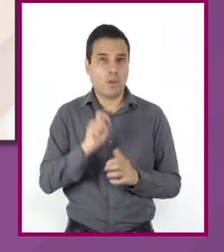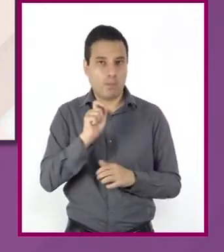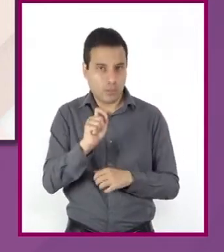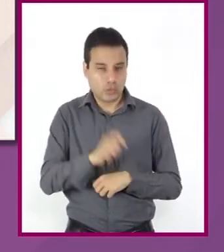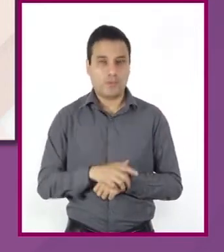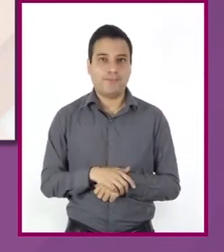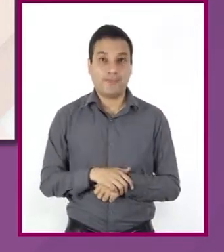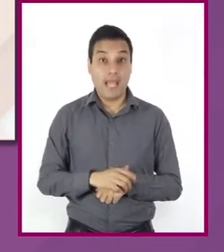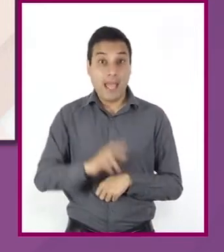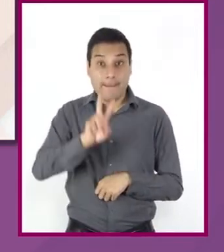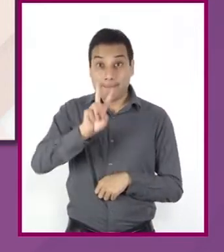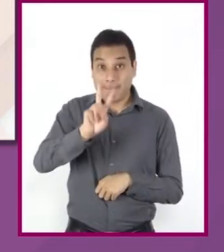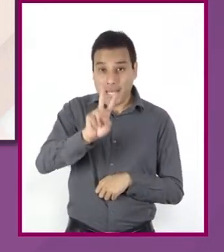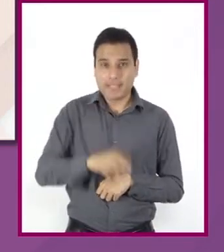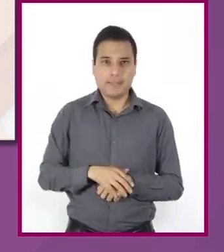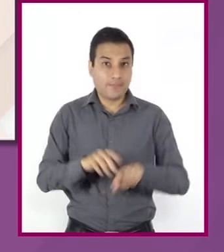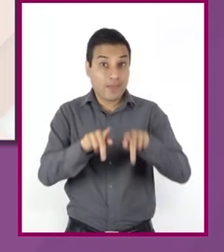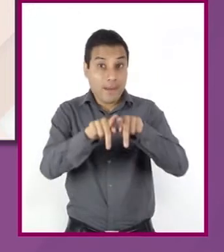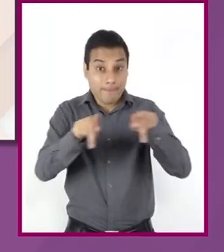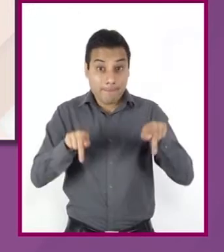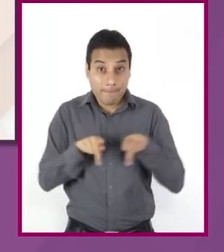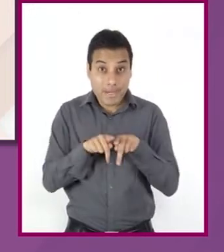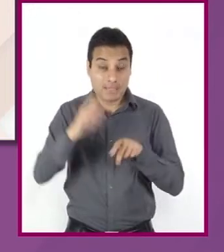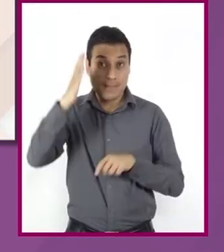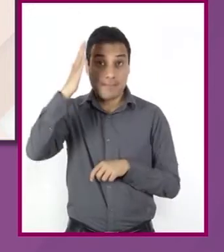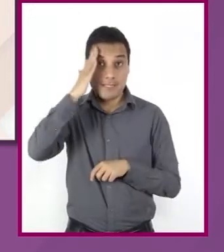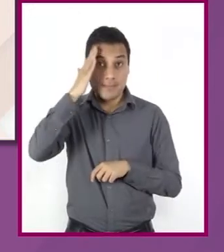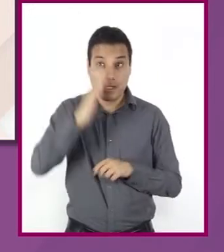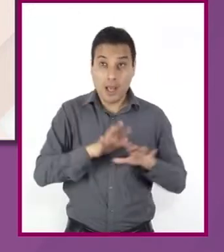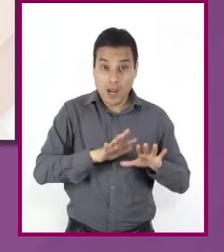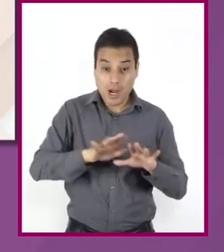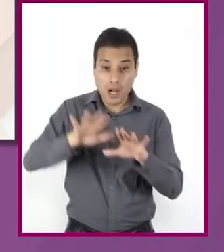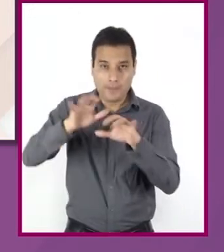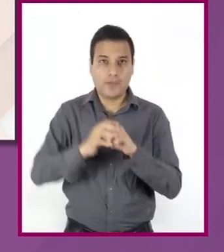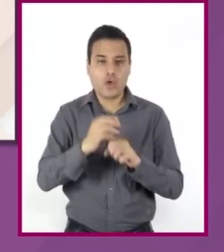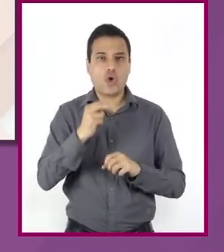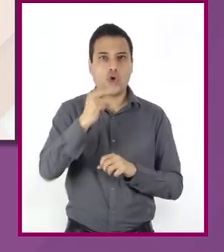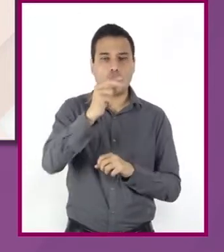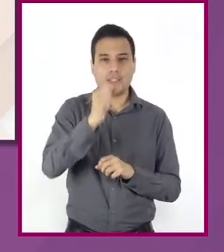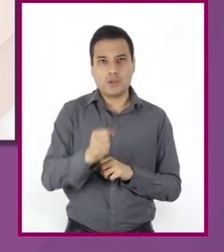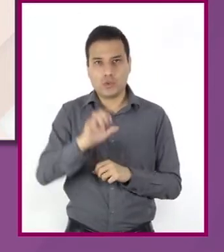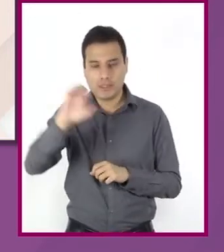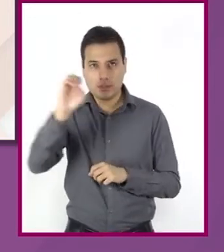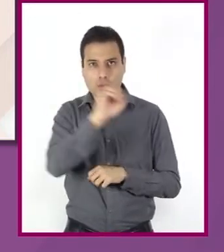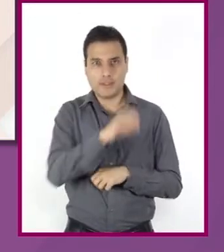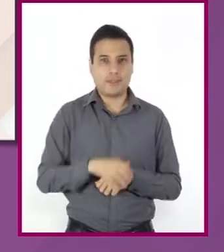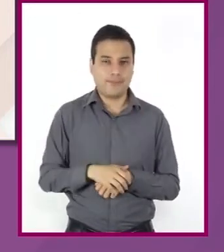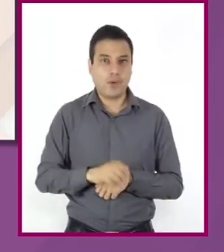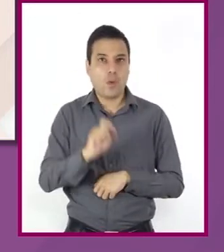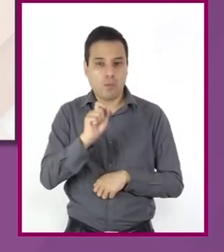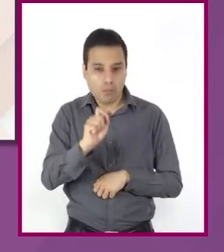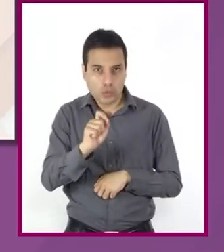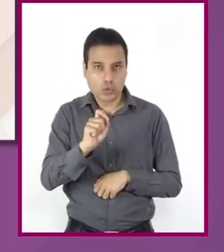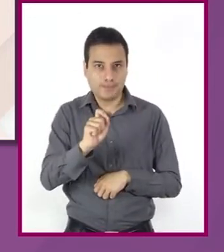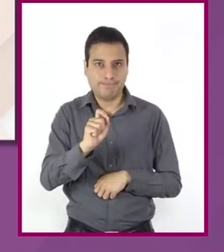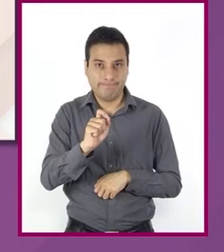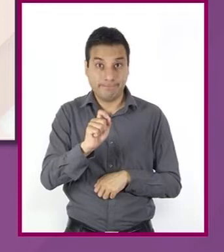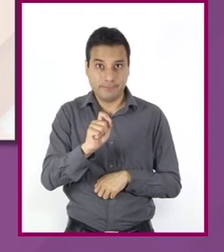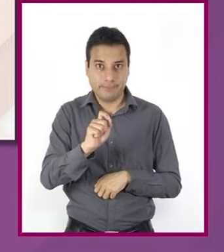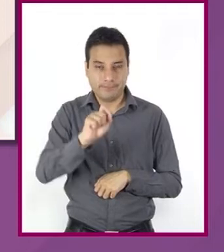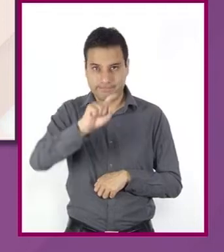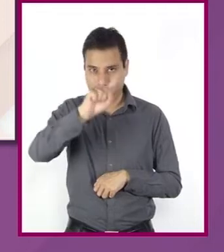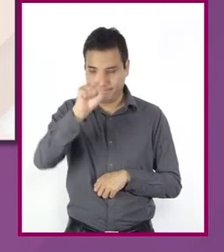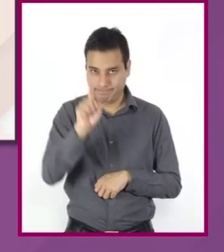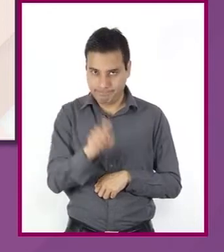El viernes caminaremos desde la plaza principal a los 4 puntos cardinales. Punto y signos de